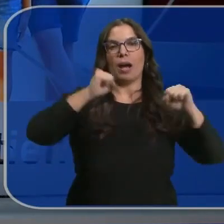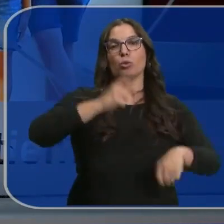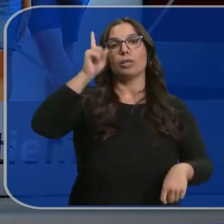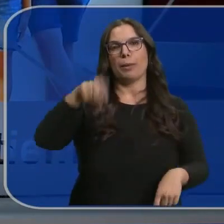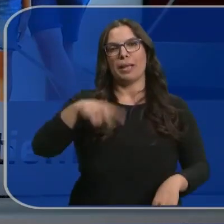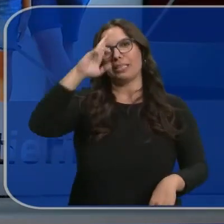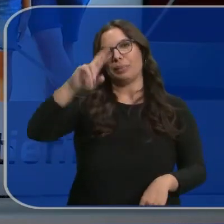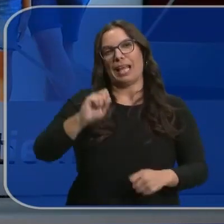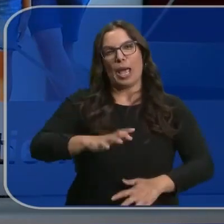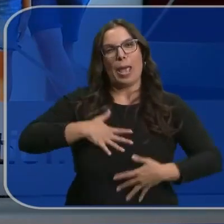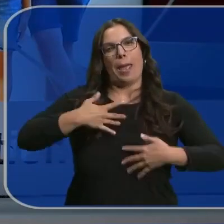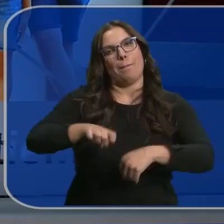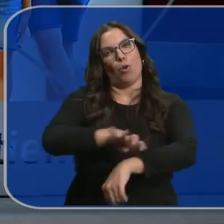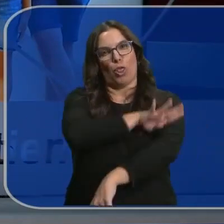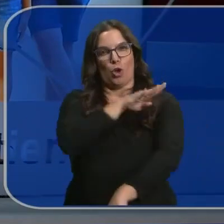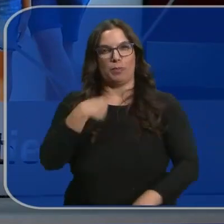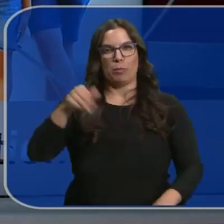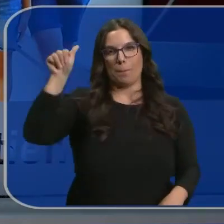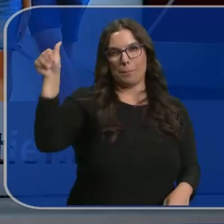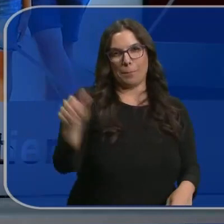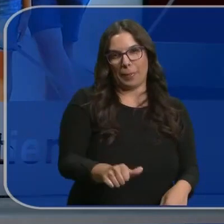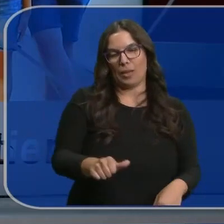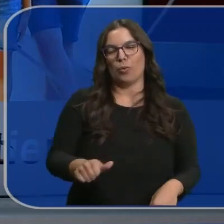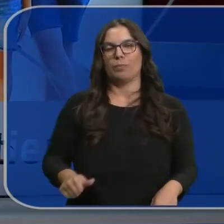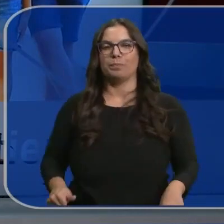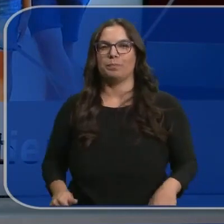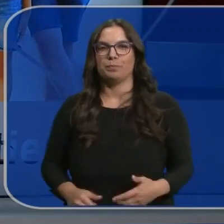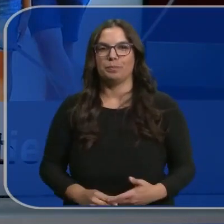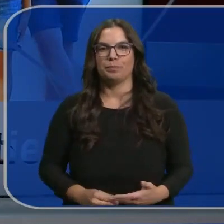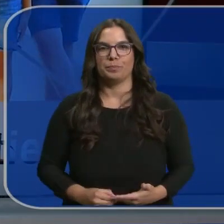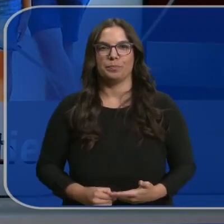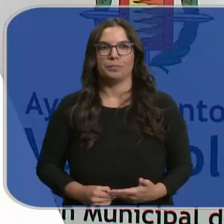respeta la emoción que destilaba la cinta... ...y que desborda este musical.